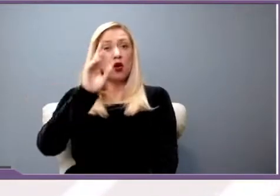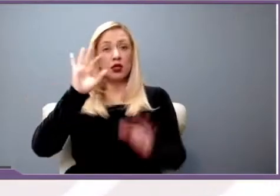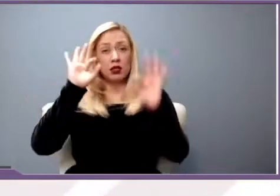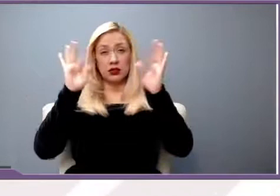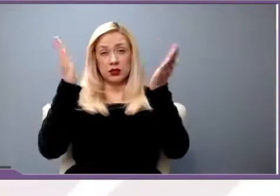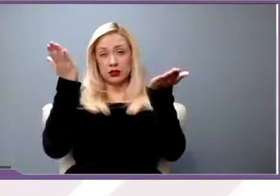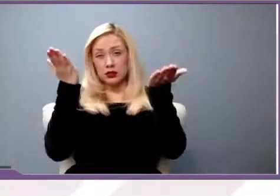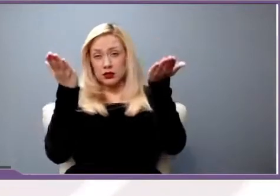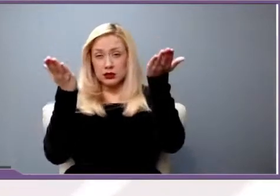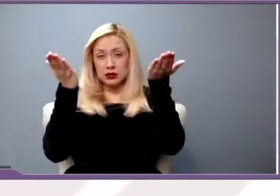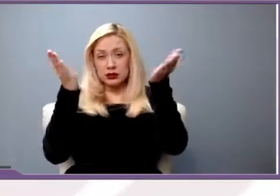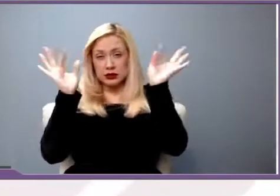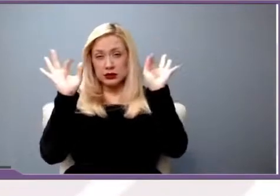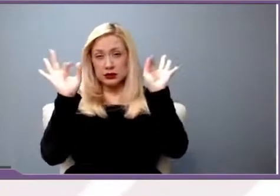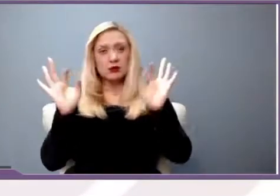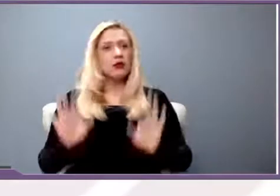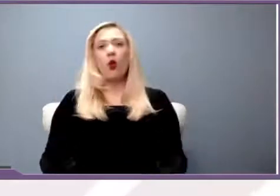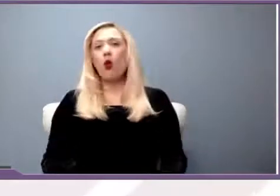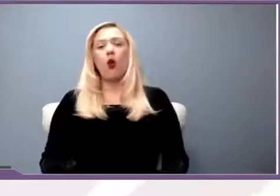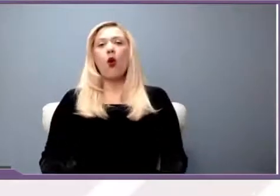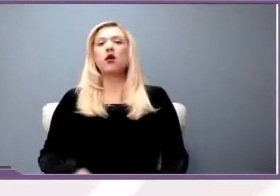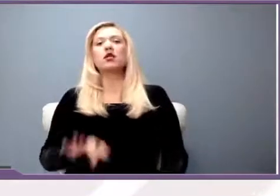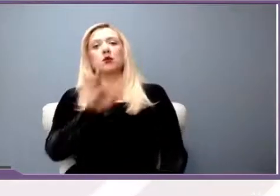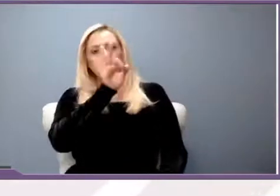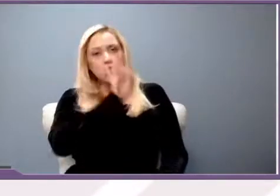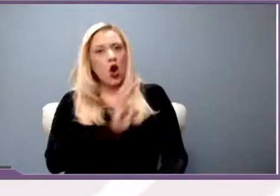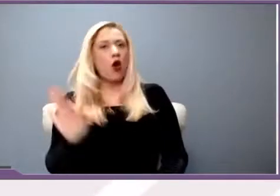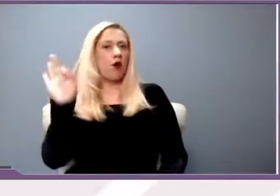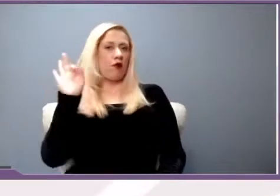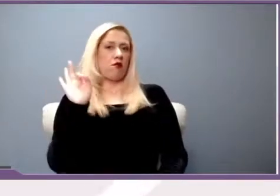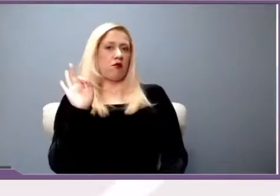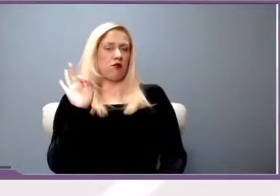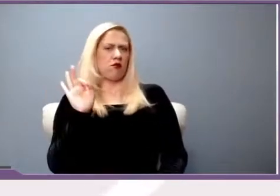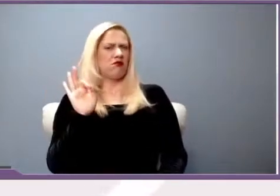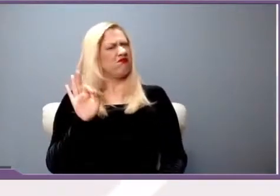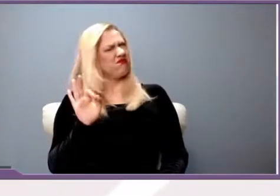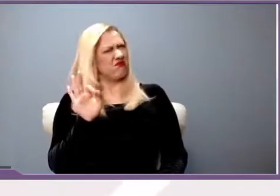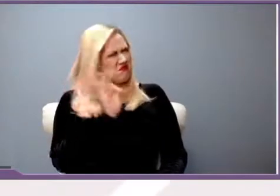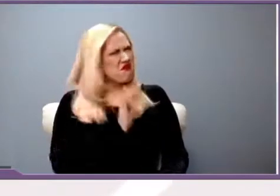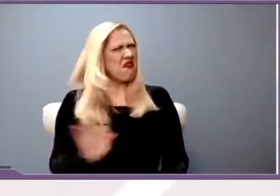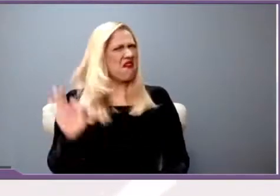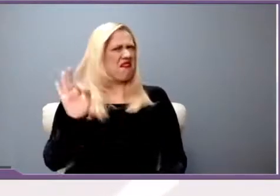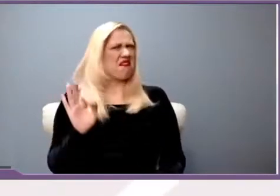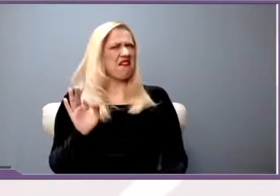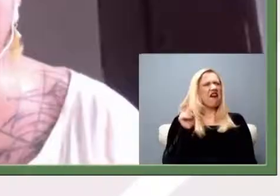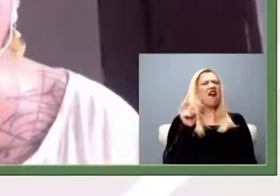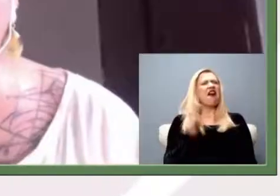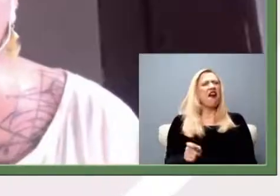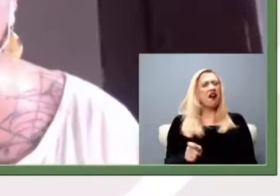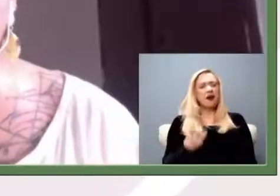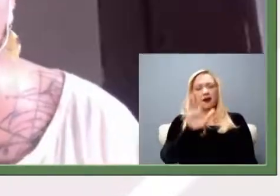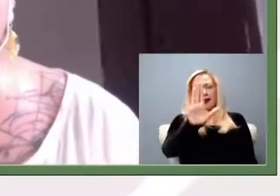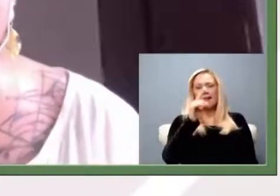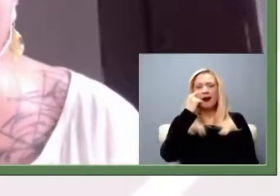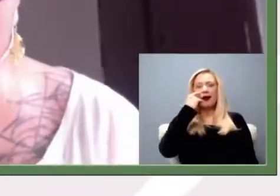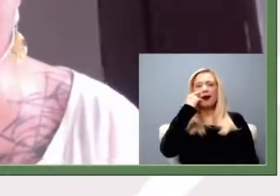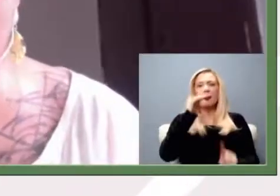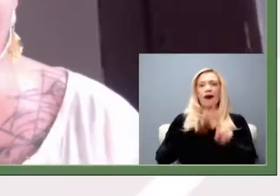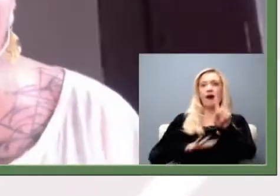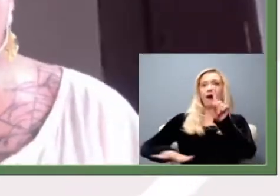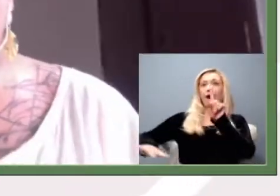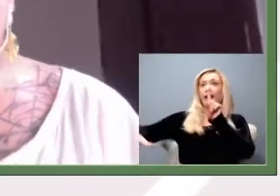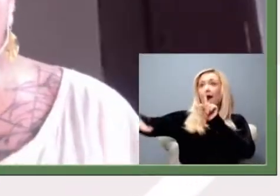salud tiene que ver con una cuestión de capacidades y de cómo el entorno te posibilita o no tener